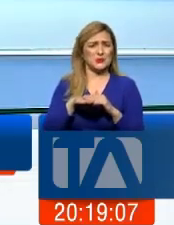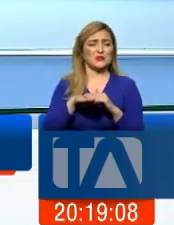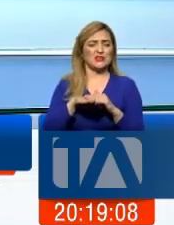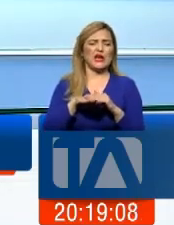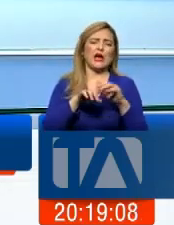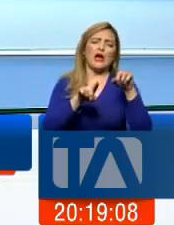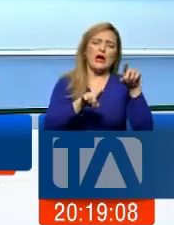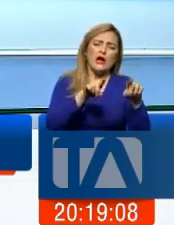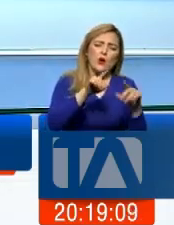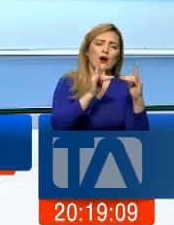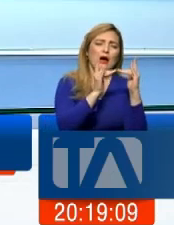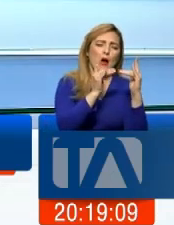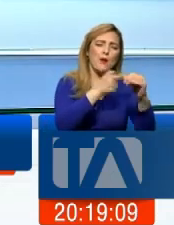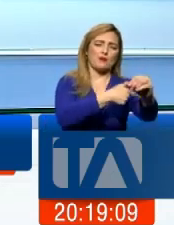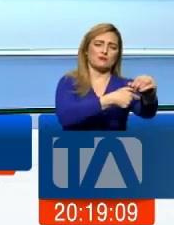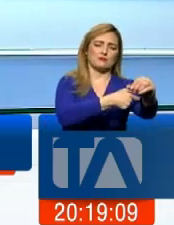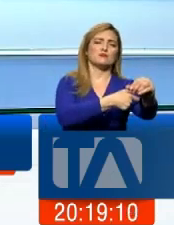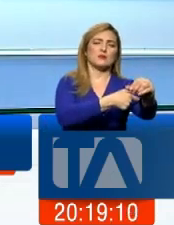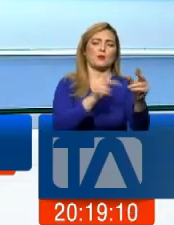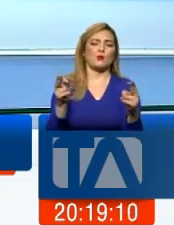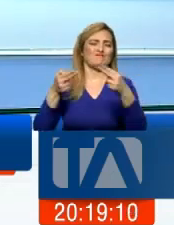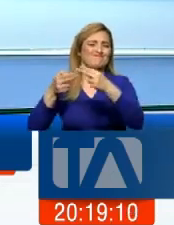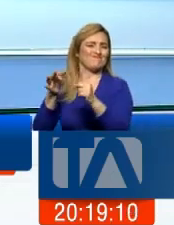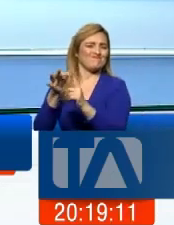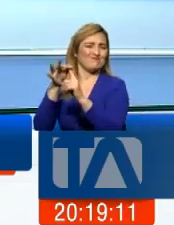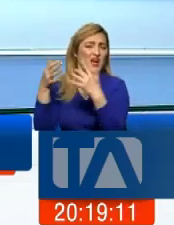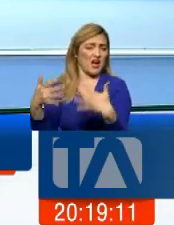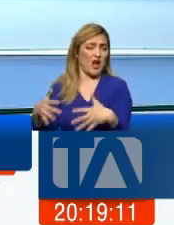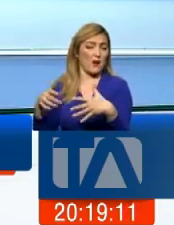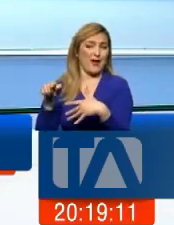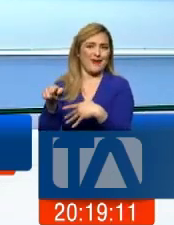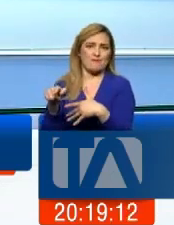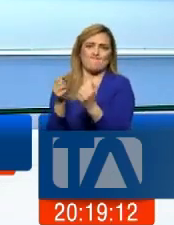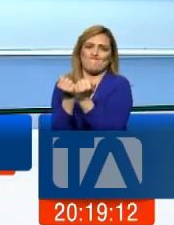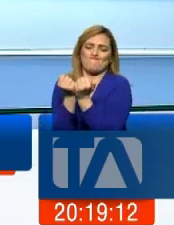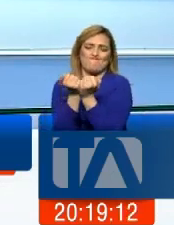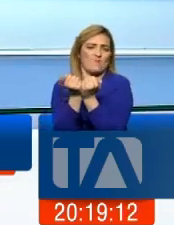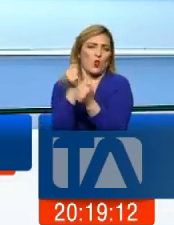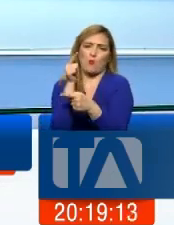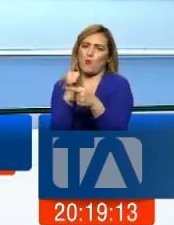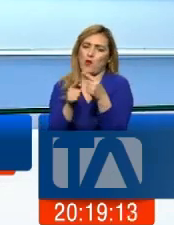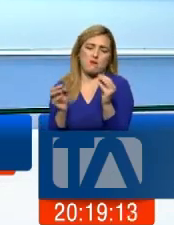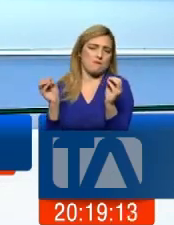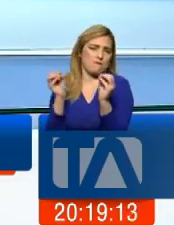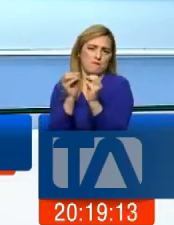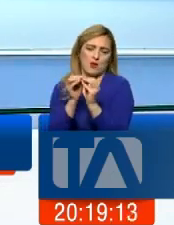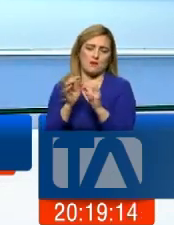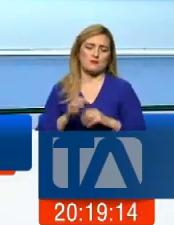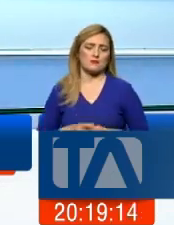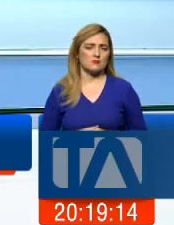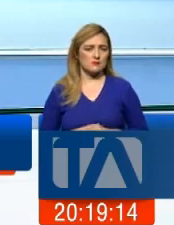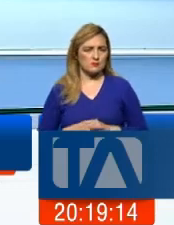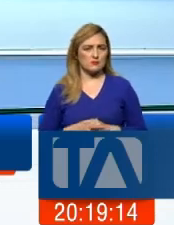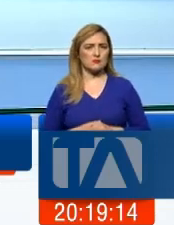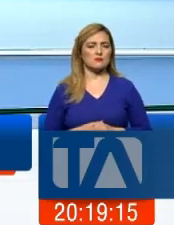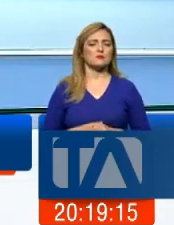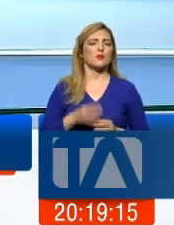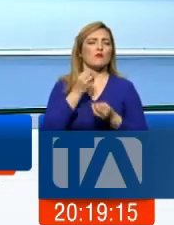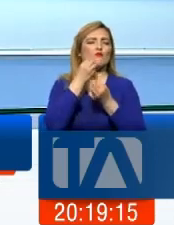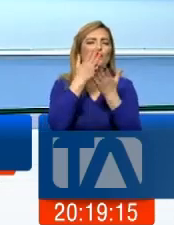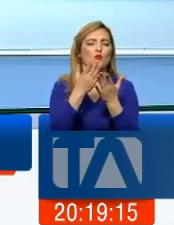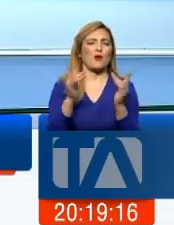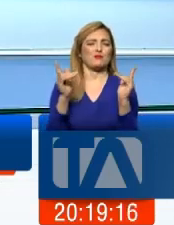hay camas de hospitalización, reciben cuadros agravados. Según la última actualización, no existe disponibilidad